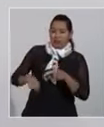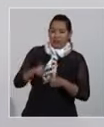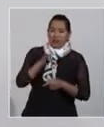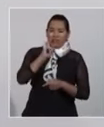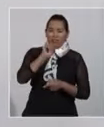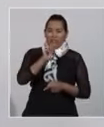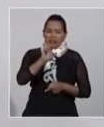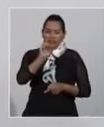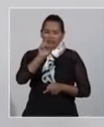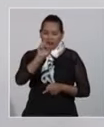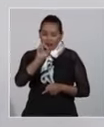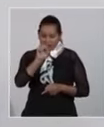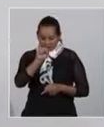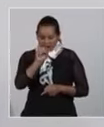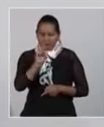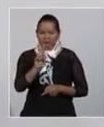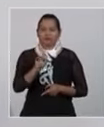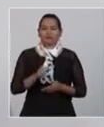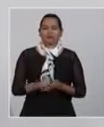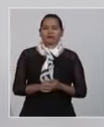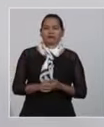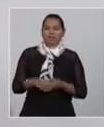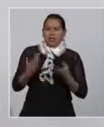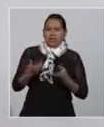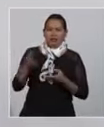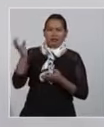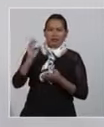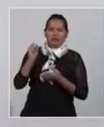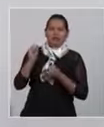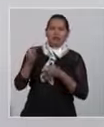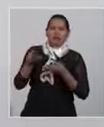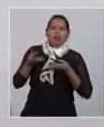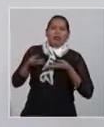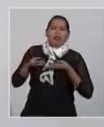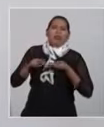el gobierno? A lo mejor gastando, como usted acostumbra, por encima de los ingresos.